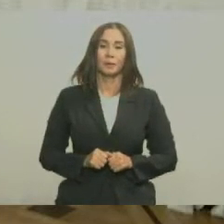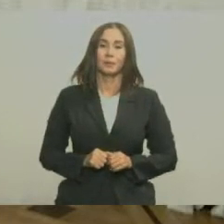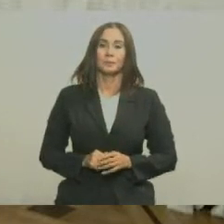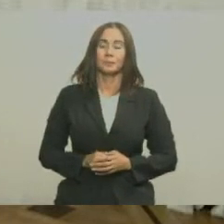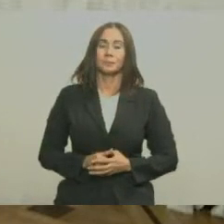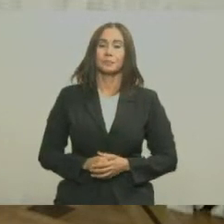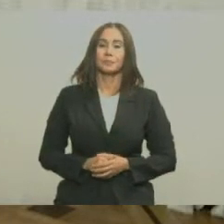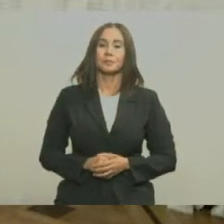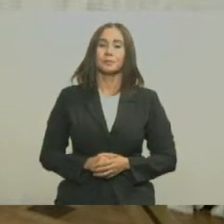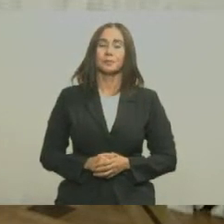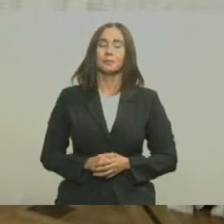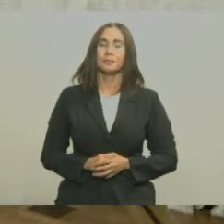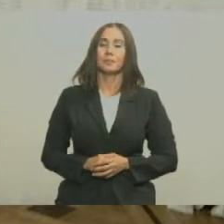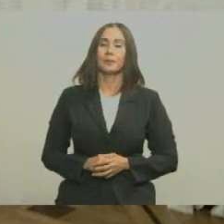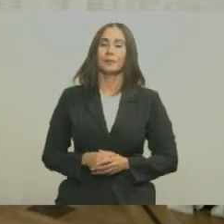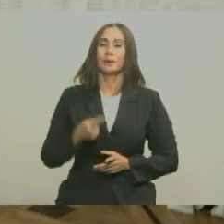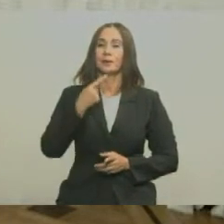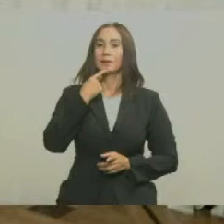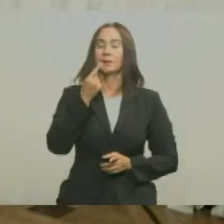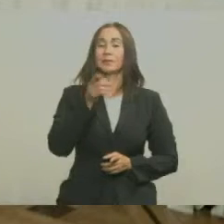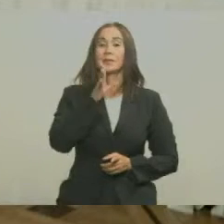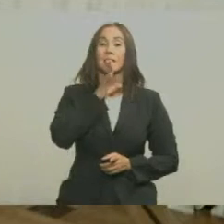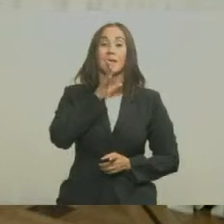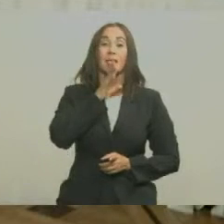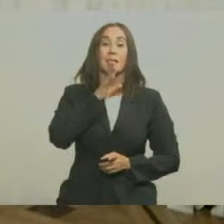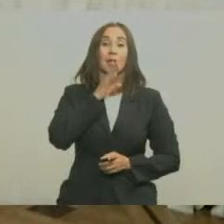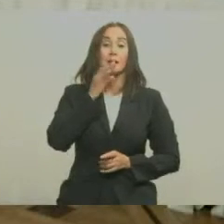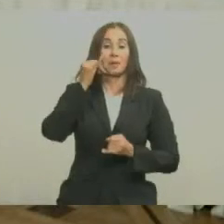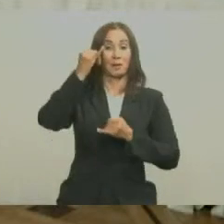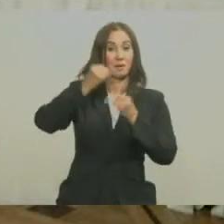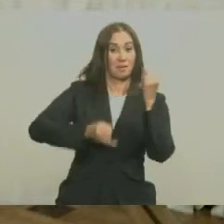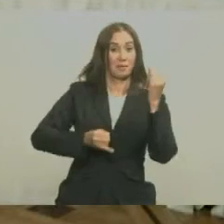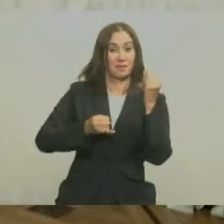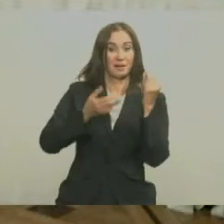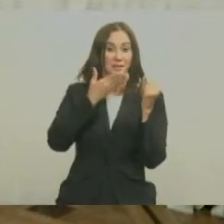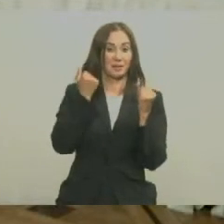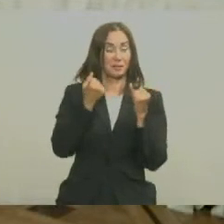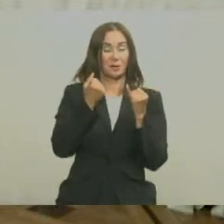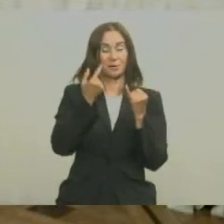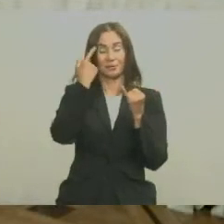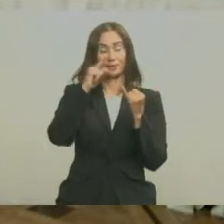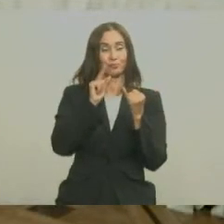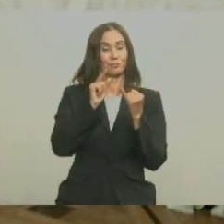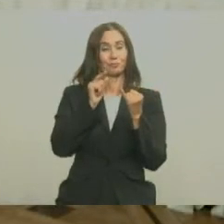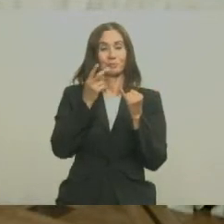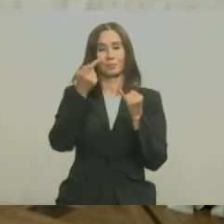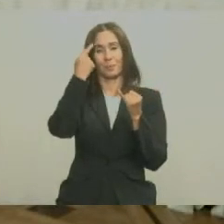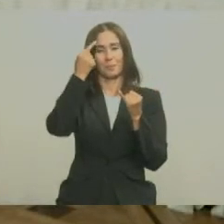Dicen que hablar de último siempre es un poco mejor, pero no creo que sea así en este caso.